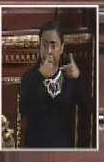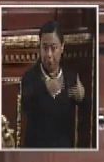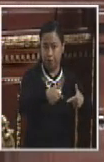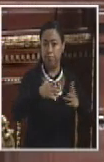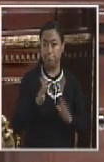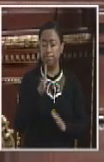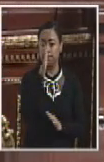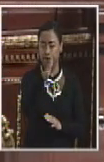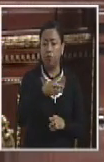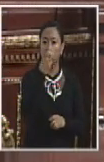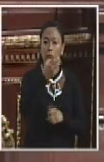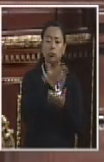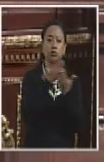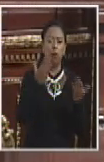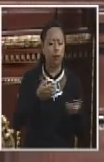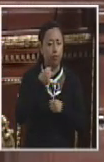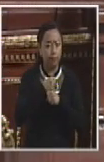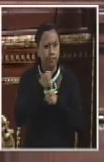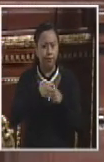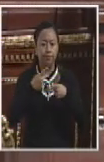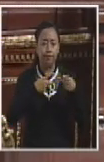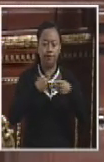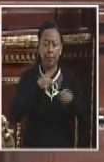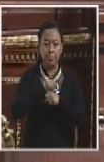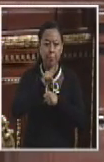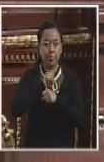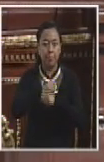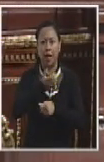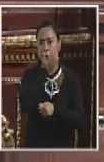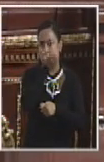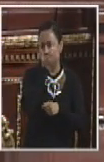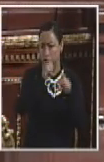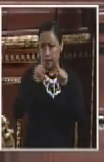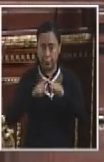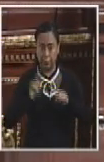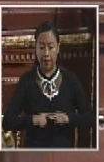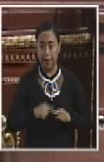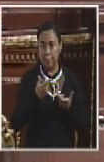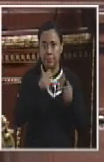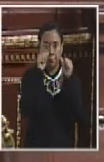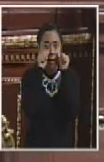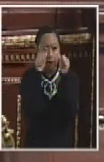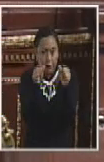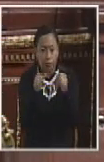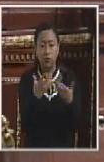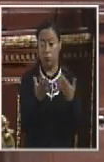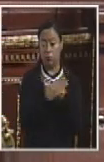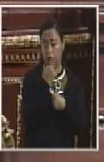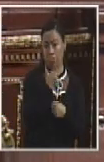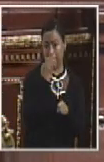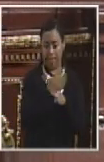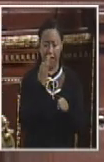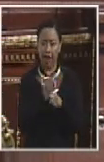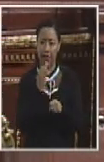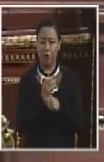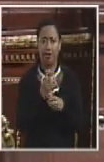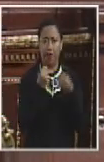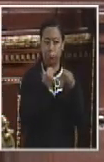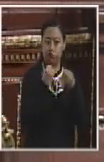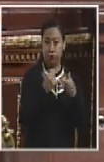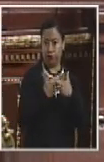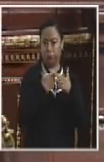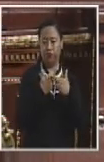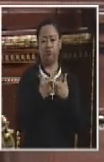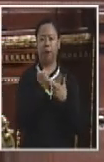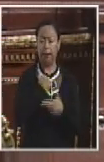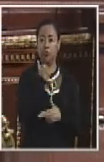ponerse atención a las prácticas cotidianas que conllevan el uso de estos recursos, pues la abundancia de hoy puede ser la escasez de mañana.